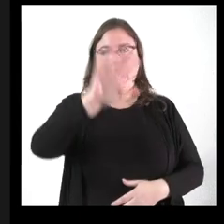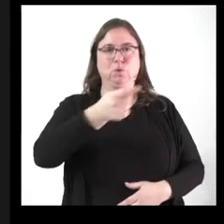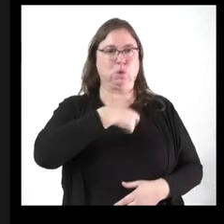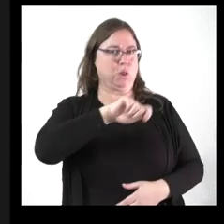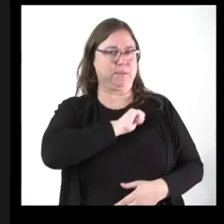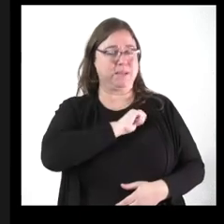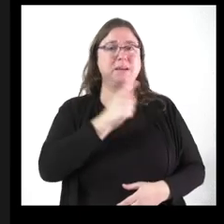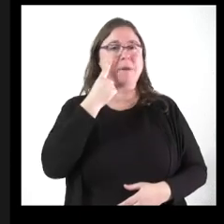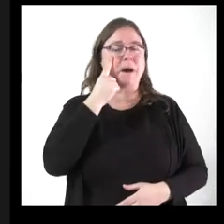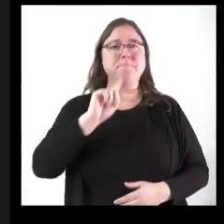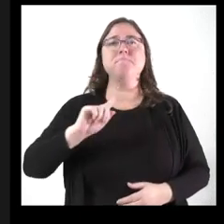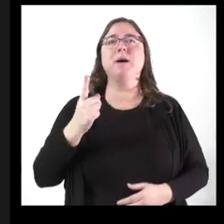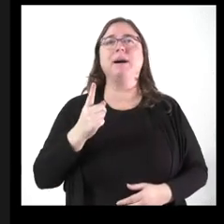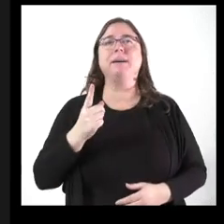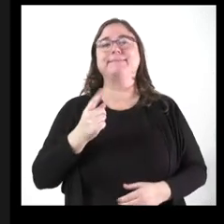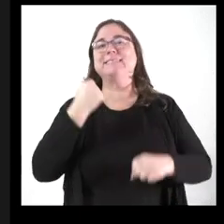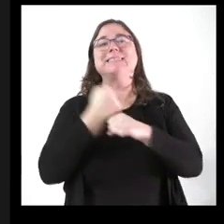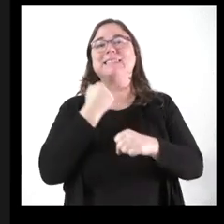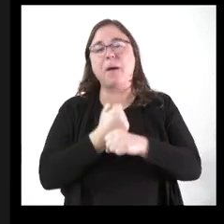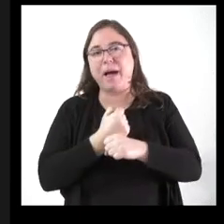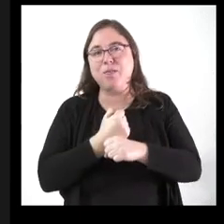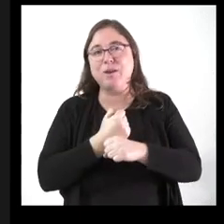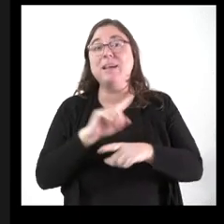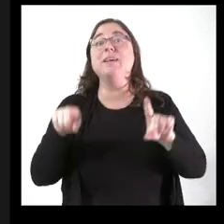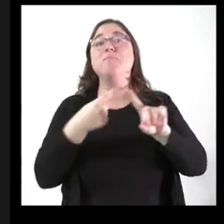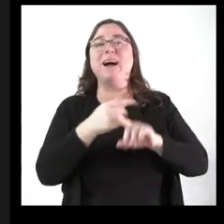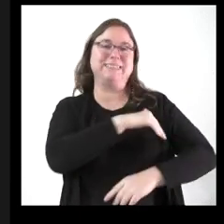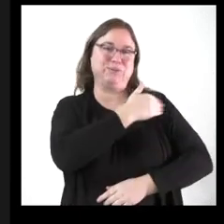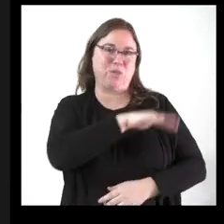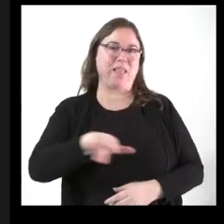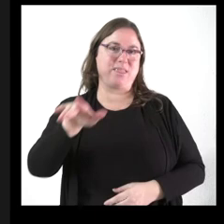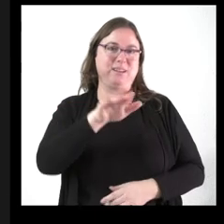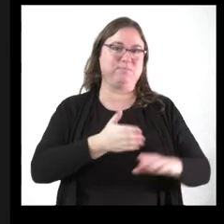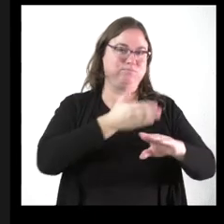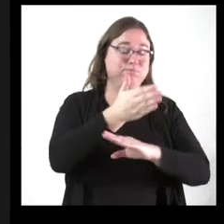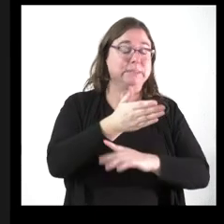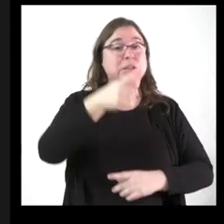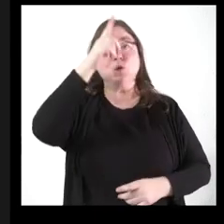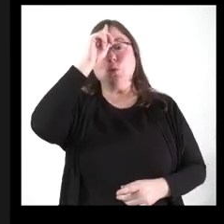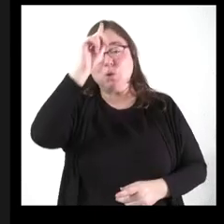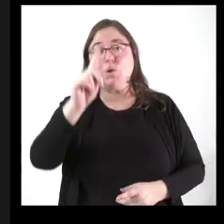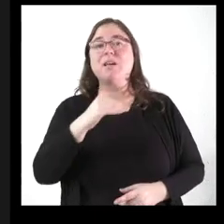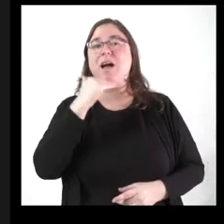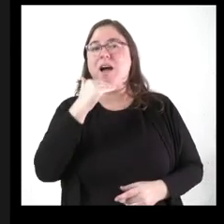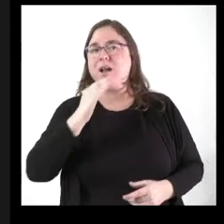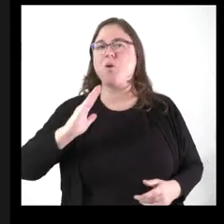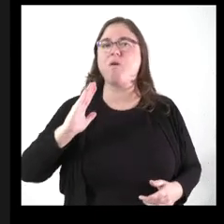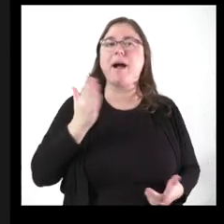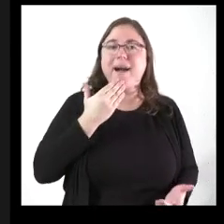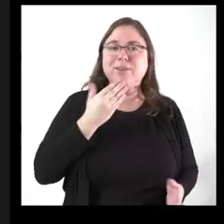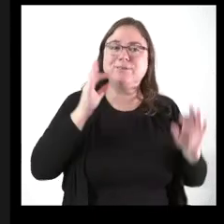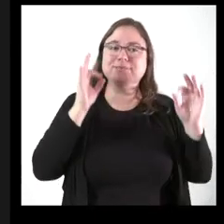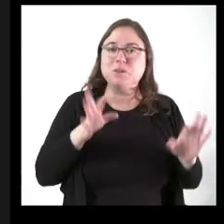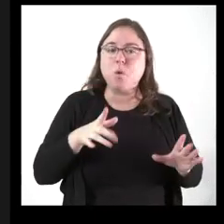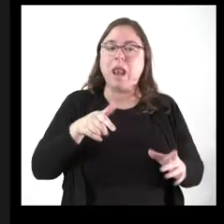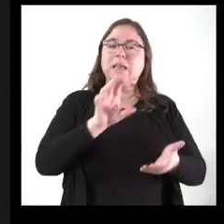todo afectan Pues a trabajadores y mucho a estudiantes no sé si la junta tiene pensado hacer alguna medida similar